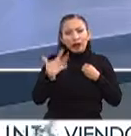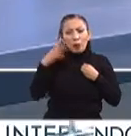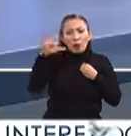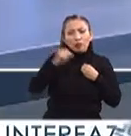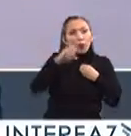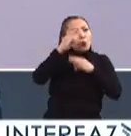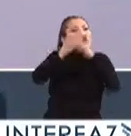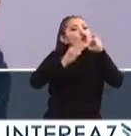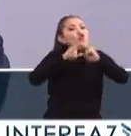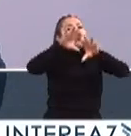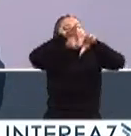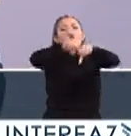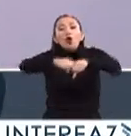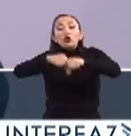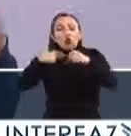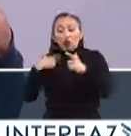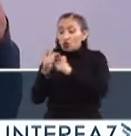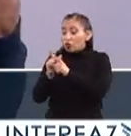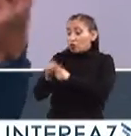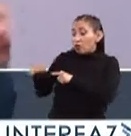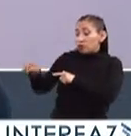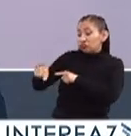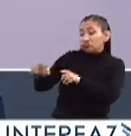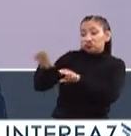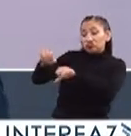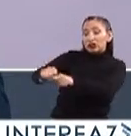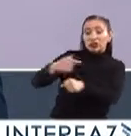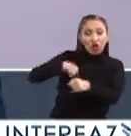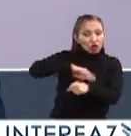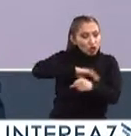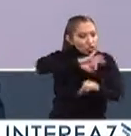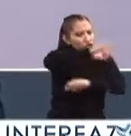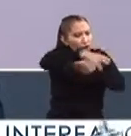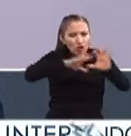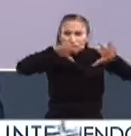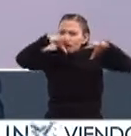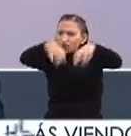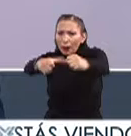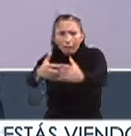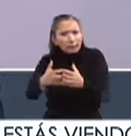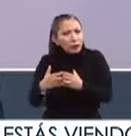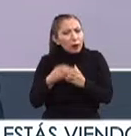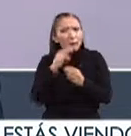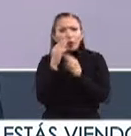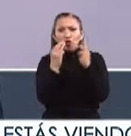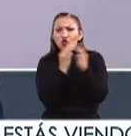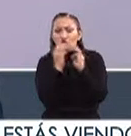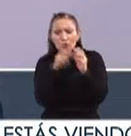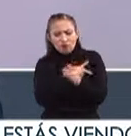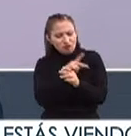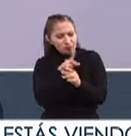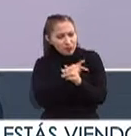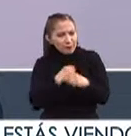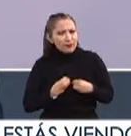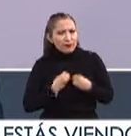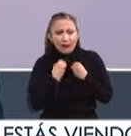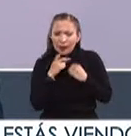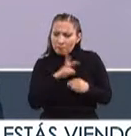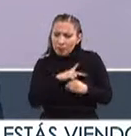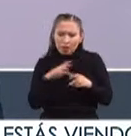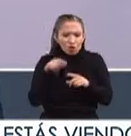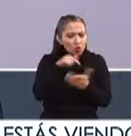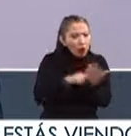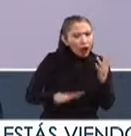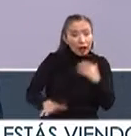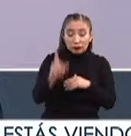apropiarnos del mundo, no solamente un grupo, sino que la sociedad se apropie del planeta y de su propia vida, ¿no? Es